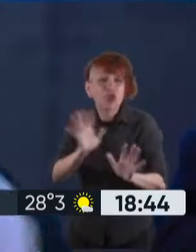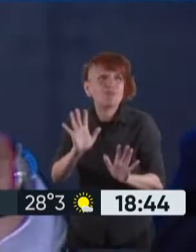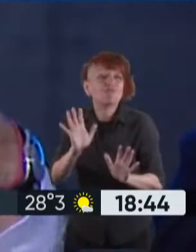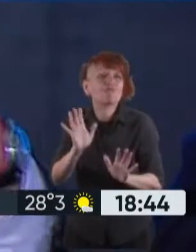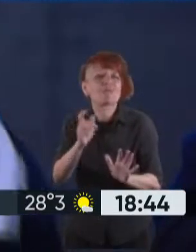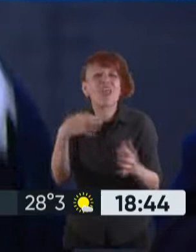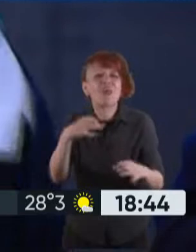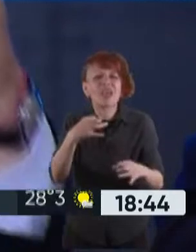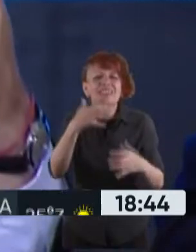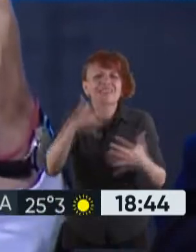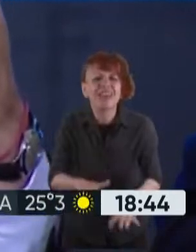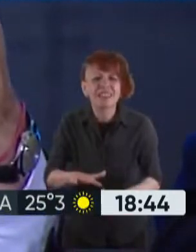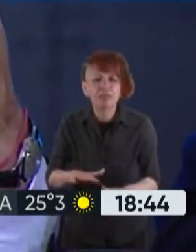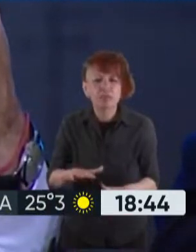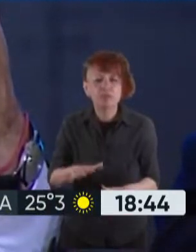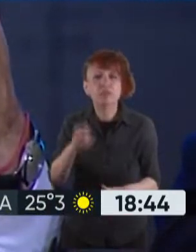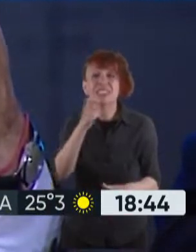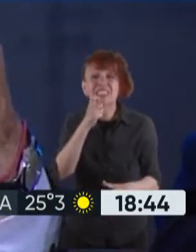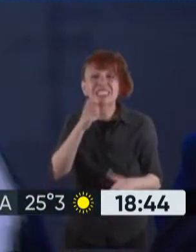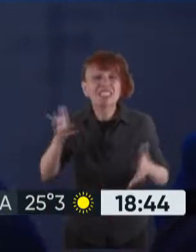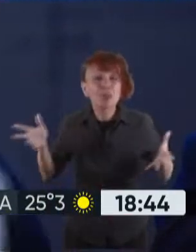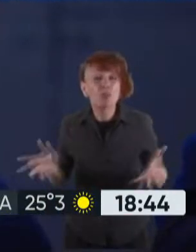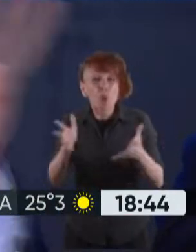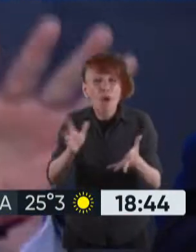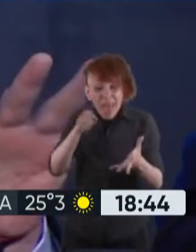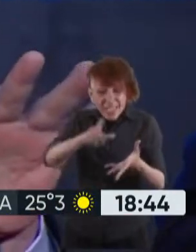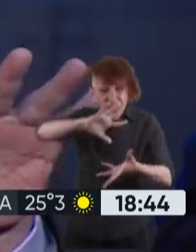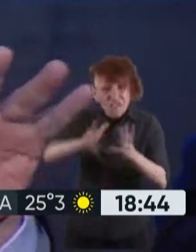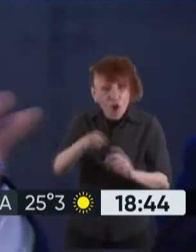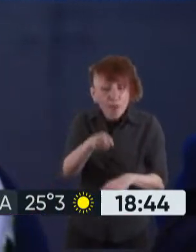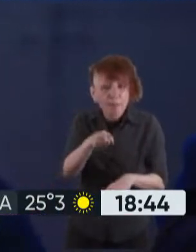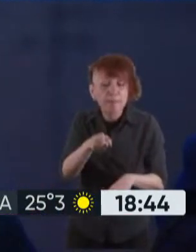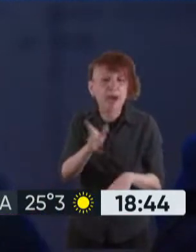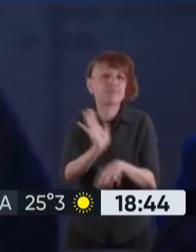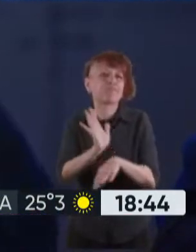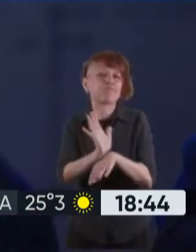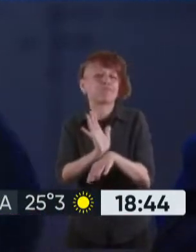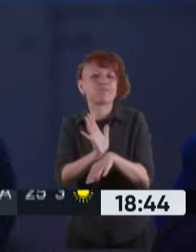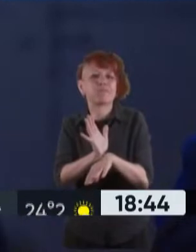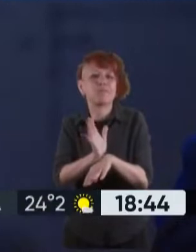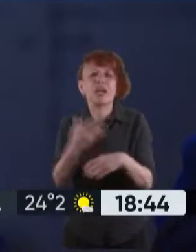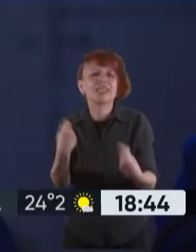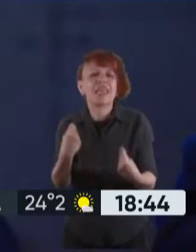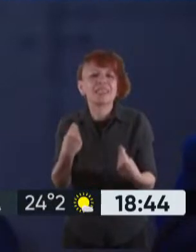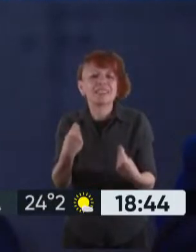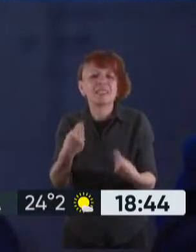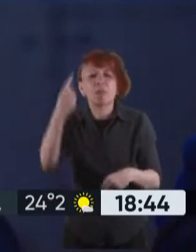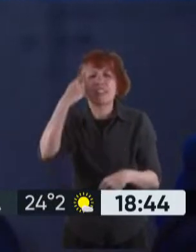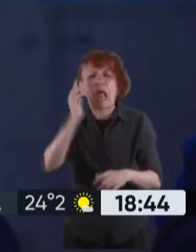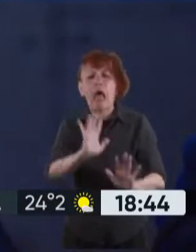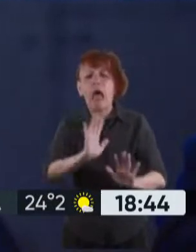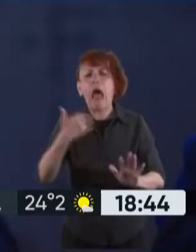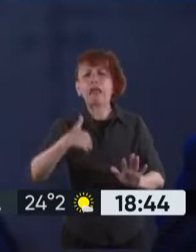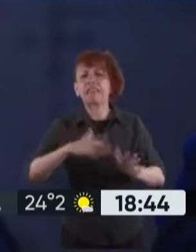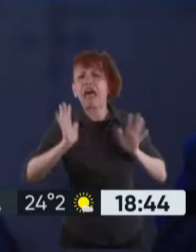entenderlo. Y promover eso solamente significa apostar a la postergación de Argentina.